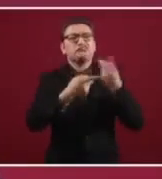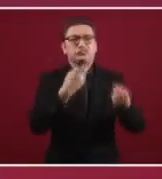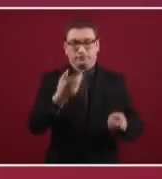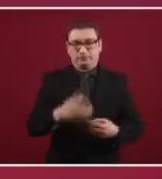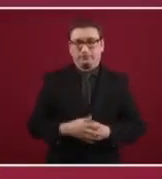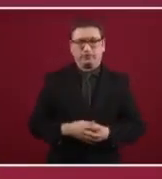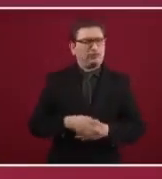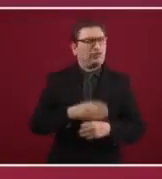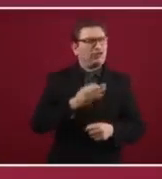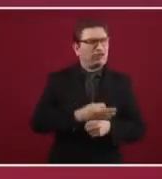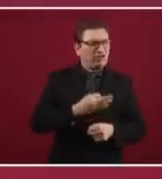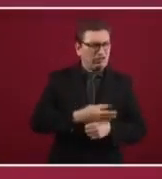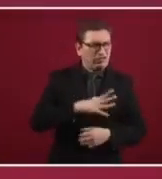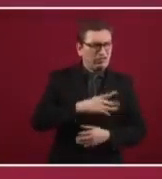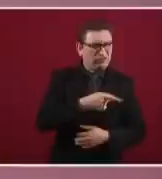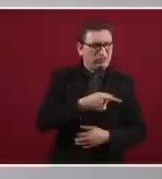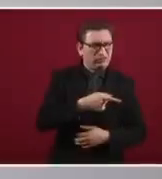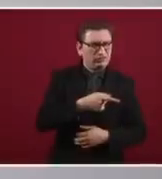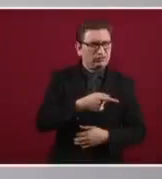No lo tendremos por ahí.